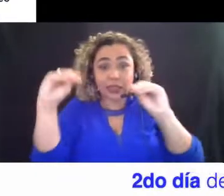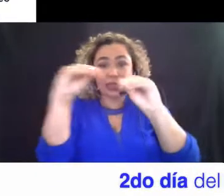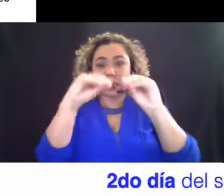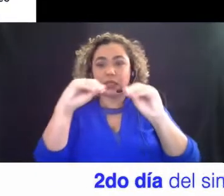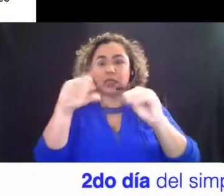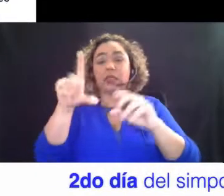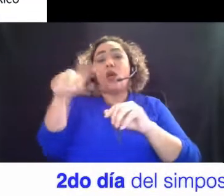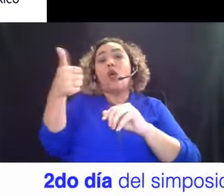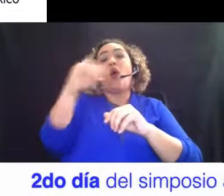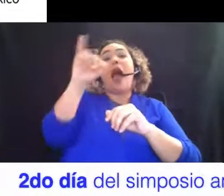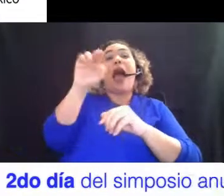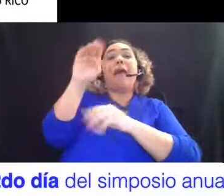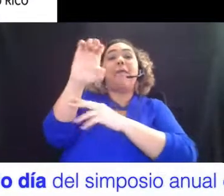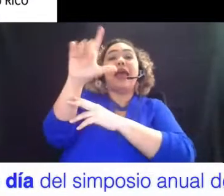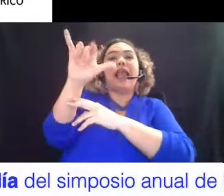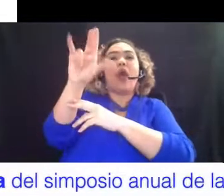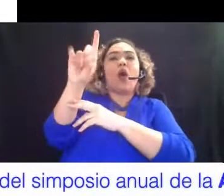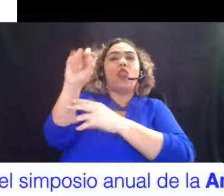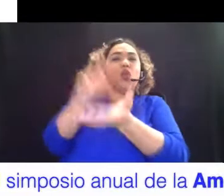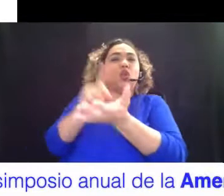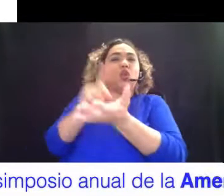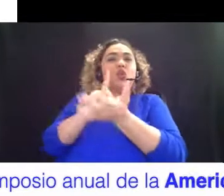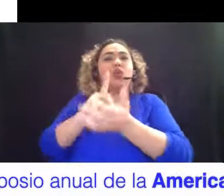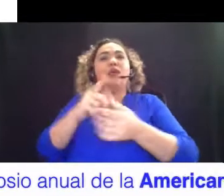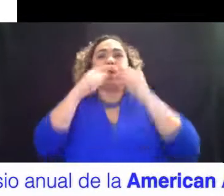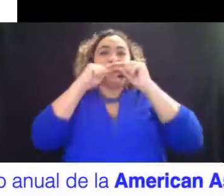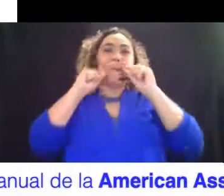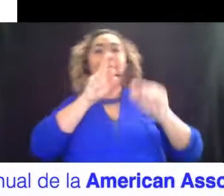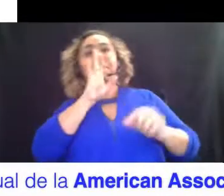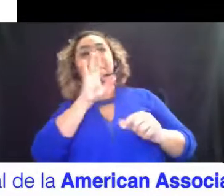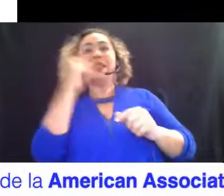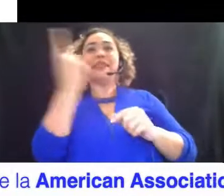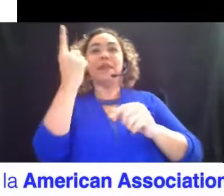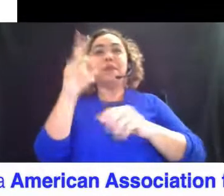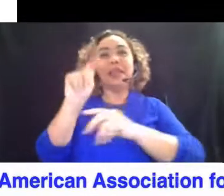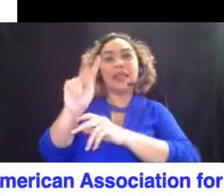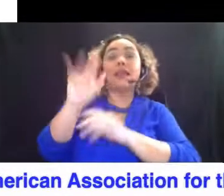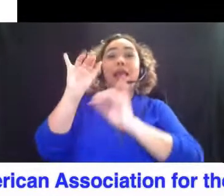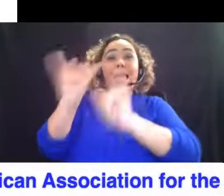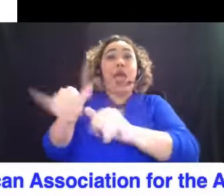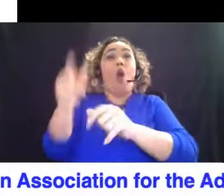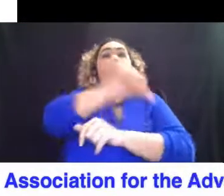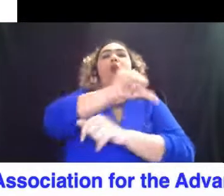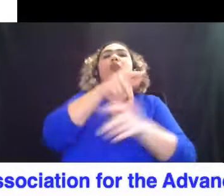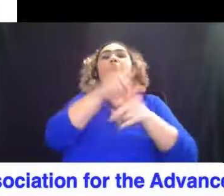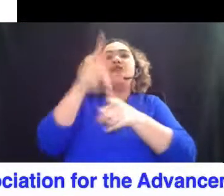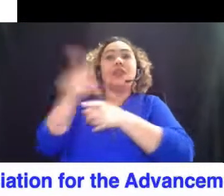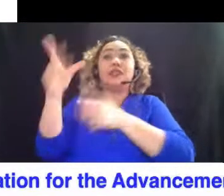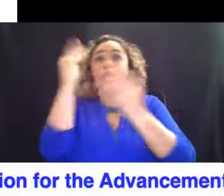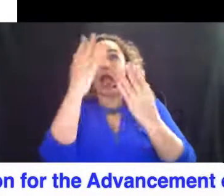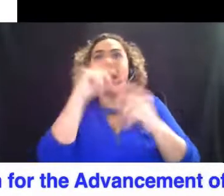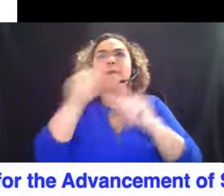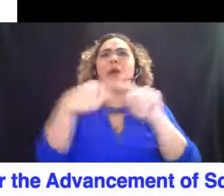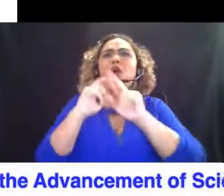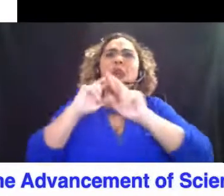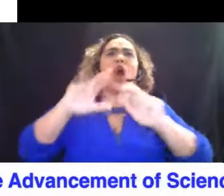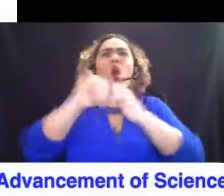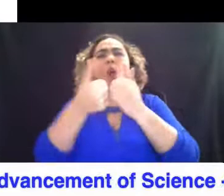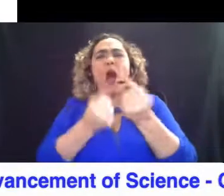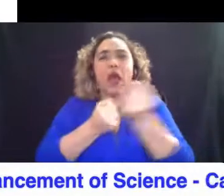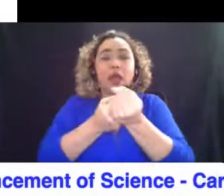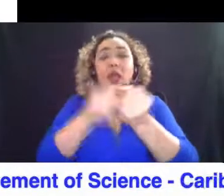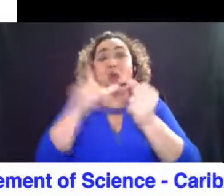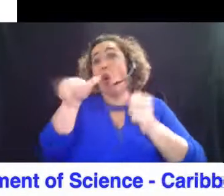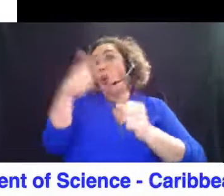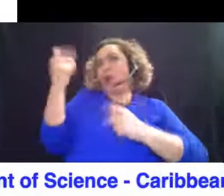doctor Jaime Claudio y un sinnúmero de otros profesionales que están incluidos en lo que es esta respuesta. Y muchos